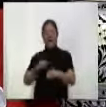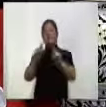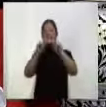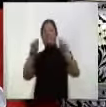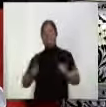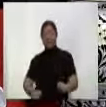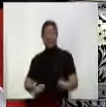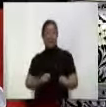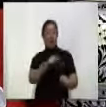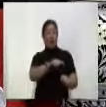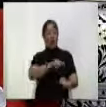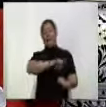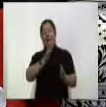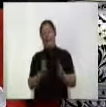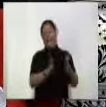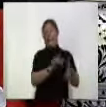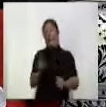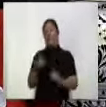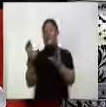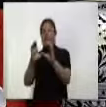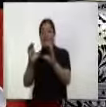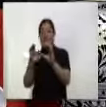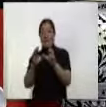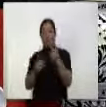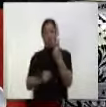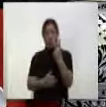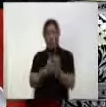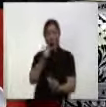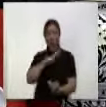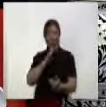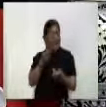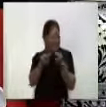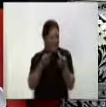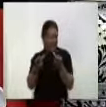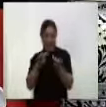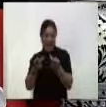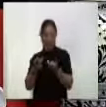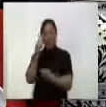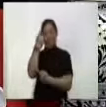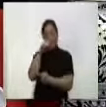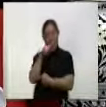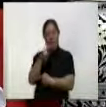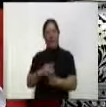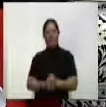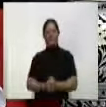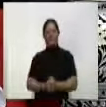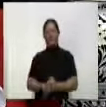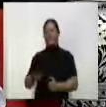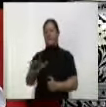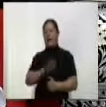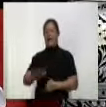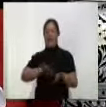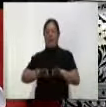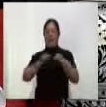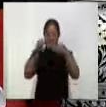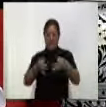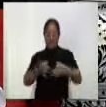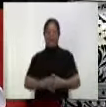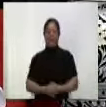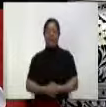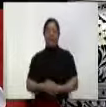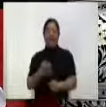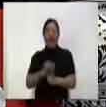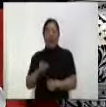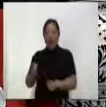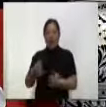sale con una certificación, salen preparados para cualquier área laboral. En estos momentos, las